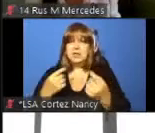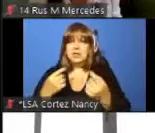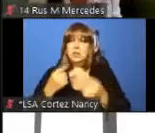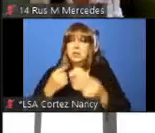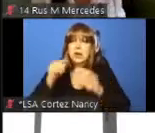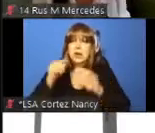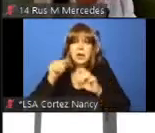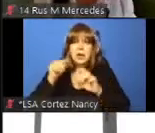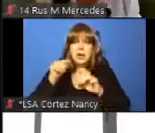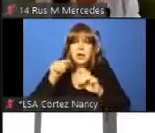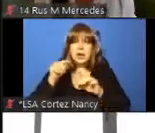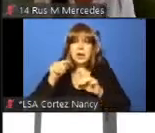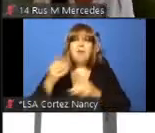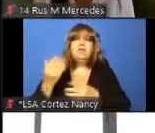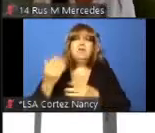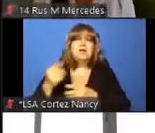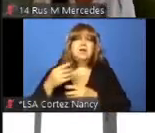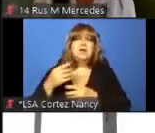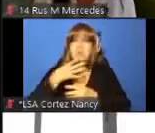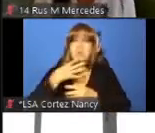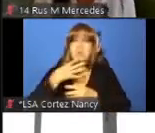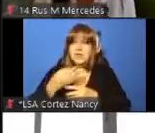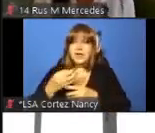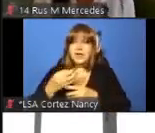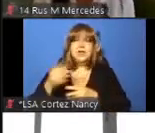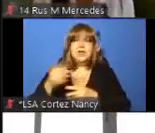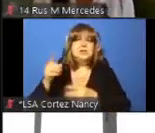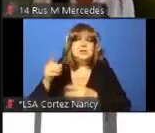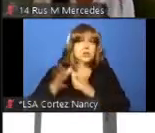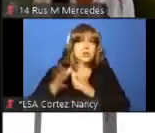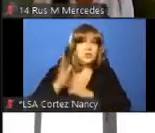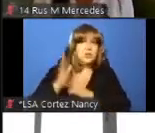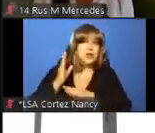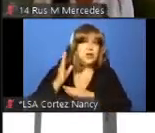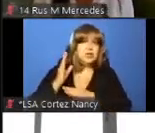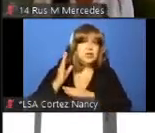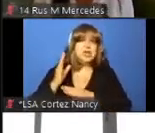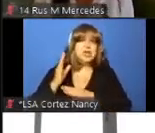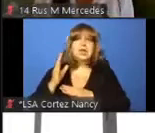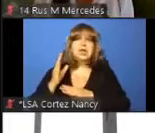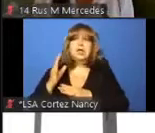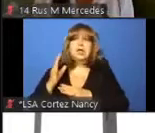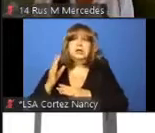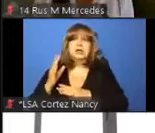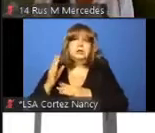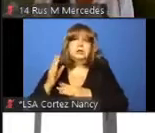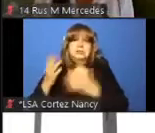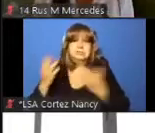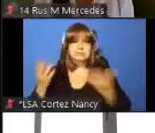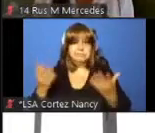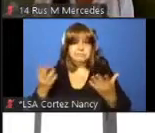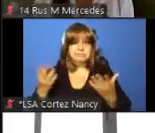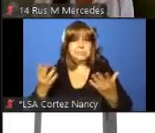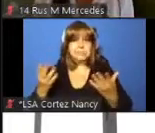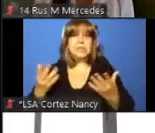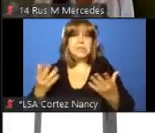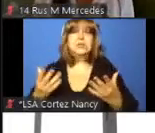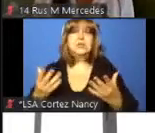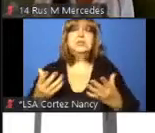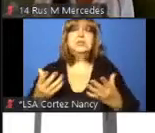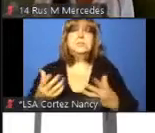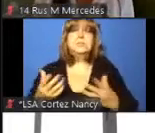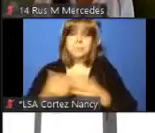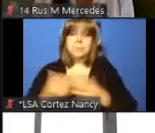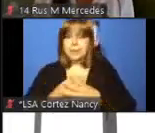para tratar de ver si en realidad no se trata de que se fue a tal o cual lado y en este caso no quiero referirme a algo que no tenemos